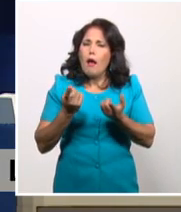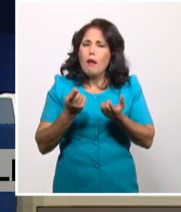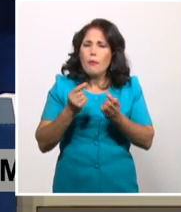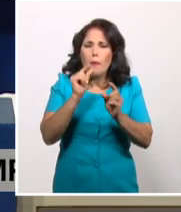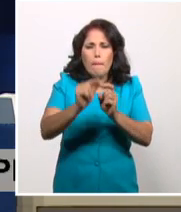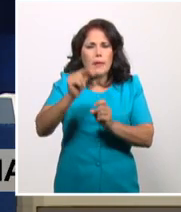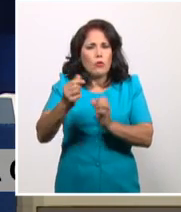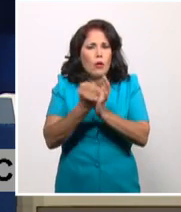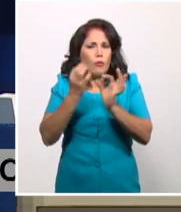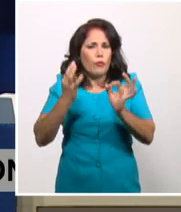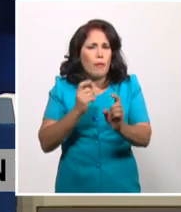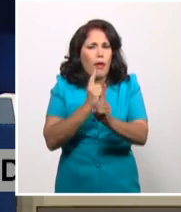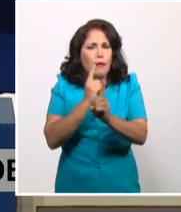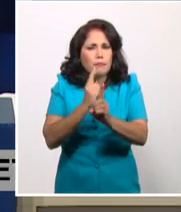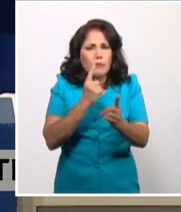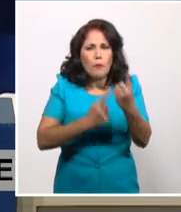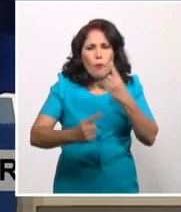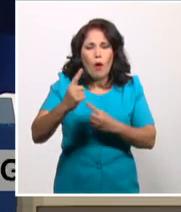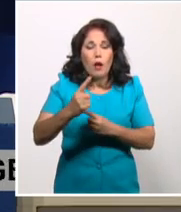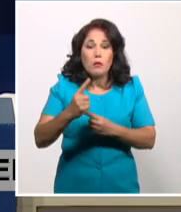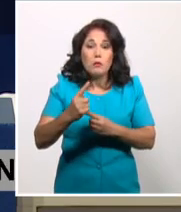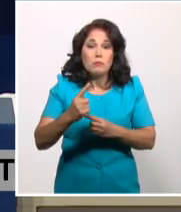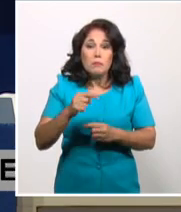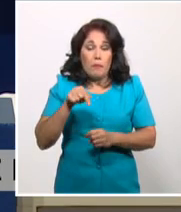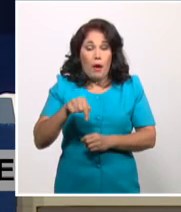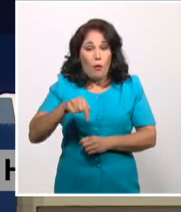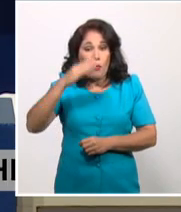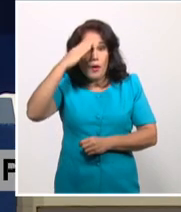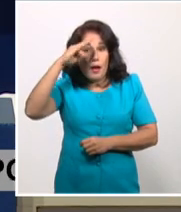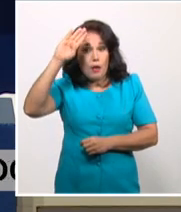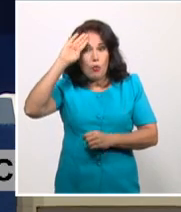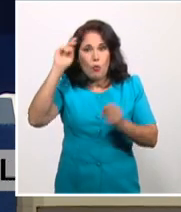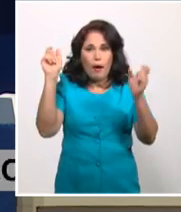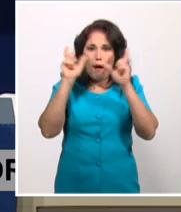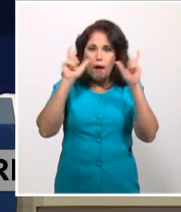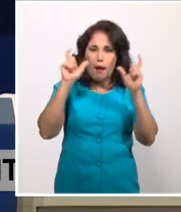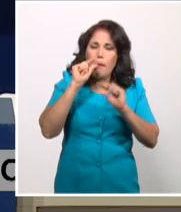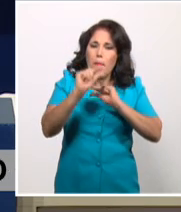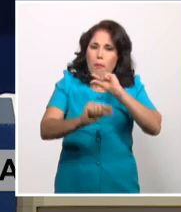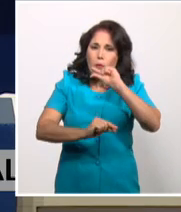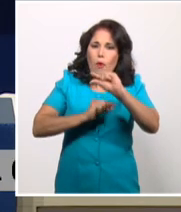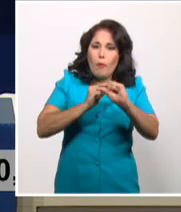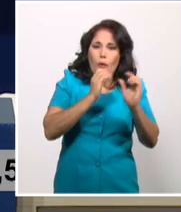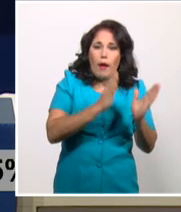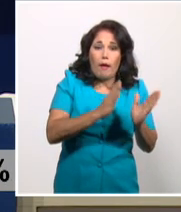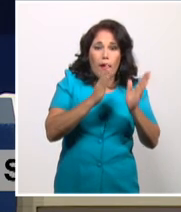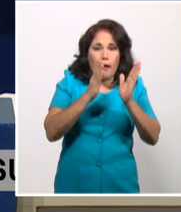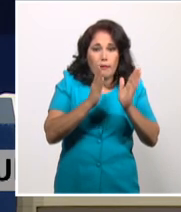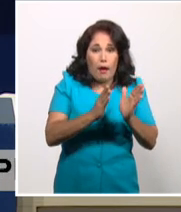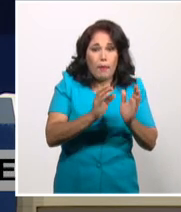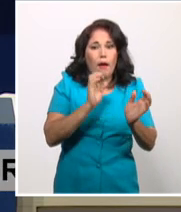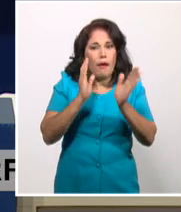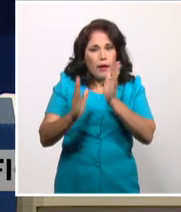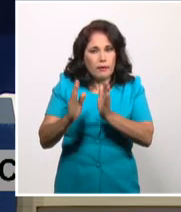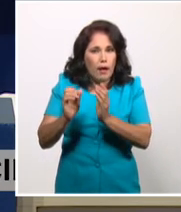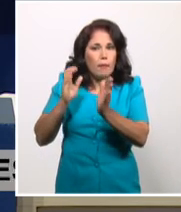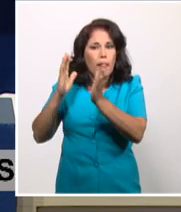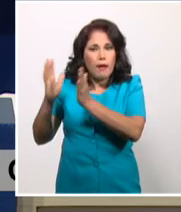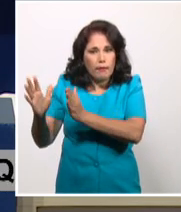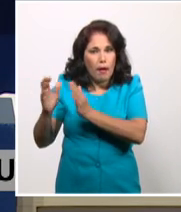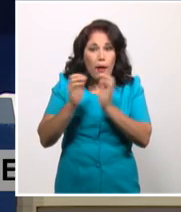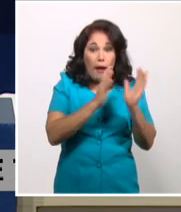caso confirmado. Es lo que ha hecho que el país vaya pasando de una etapa a otra, porque